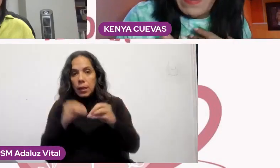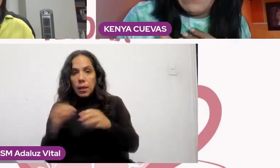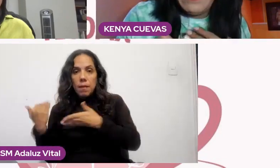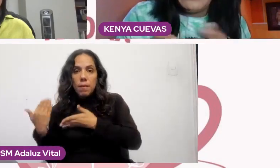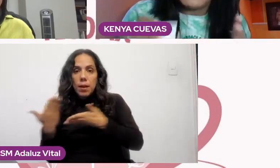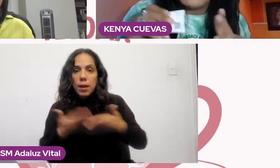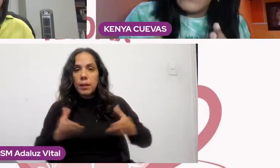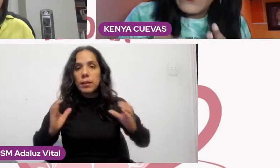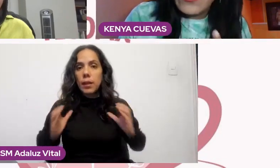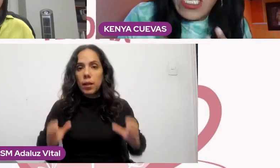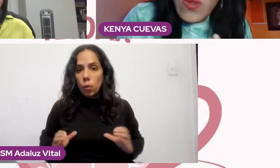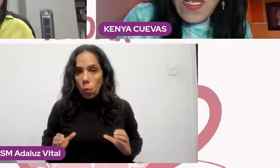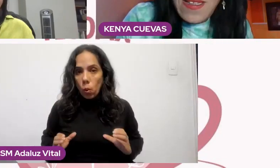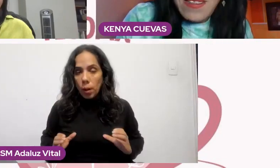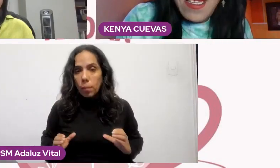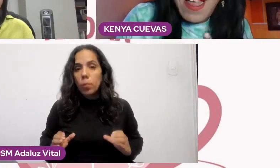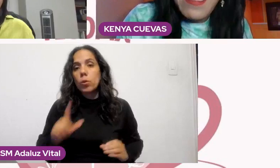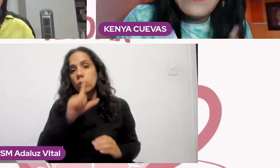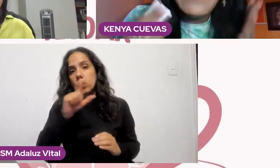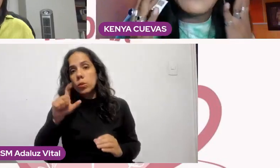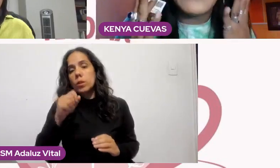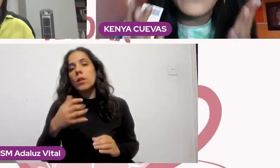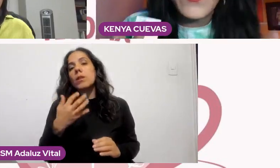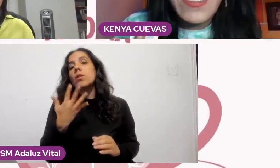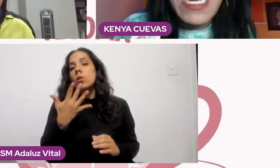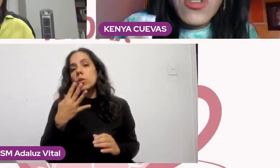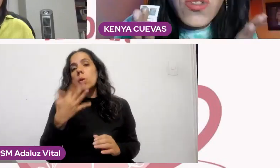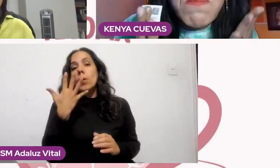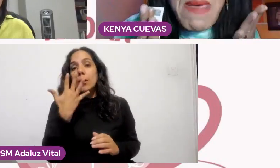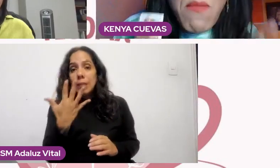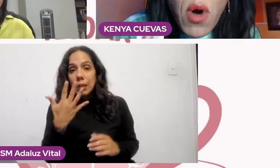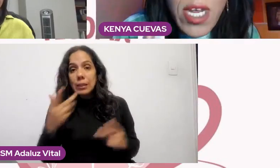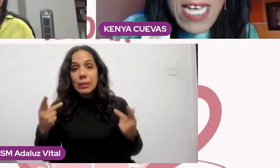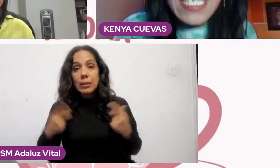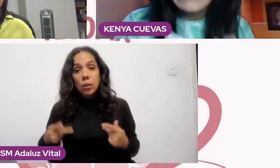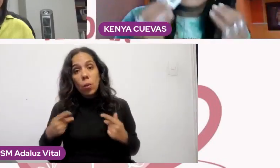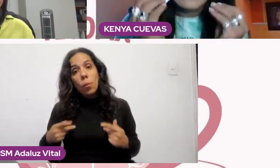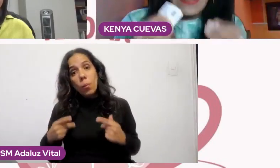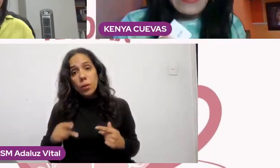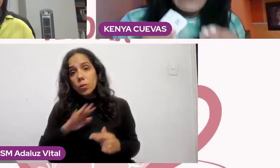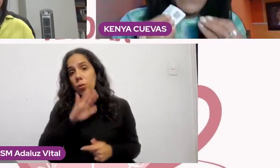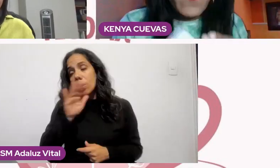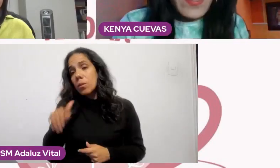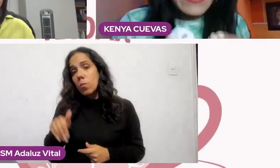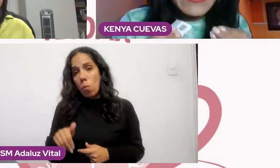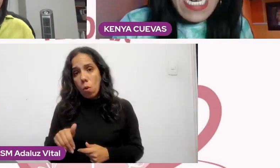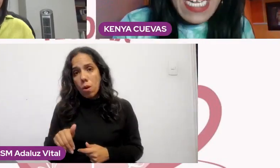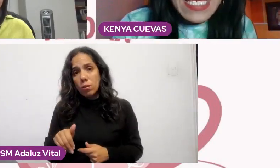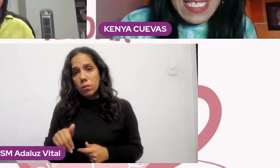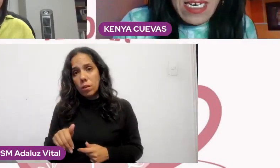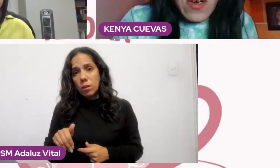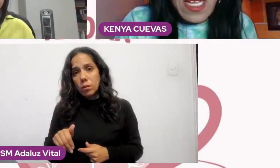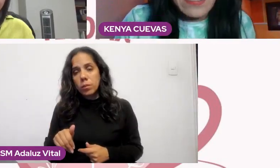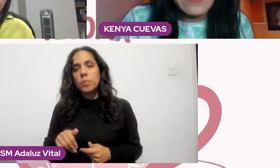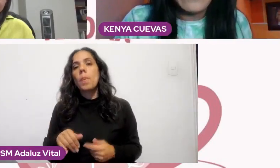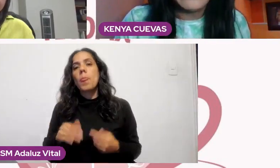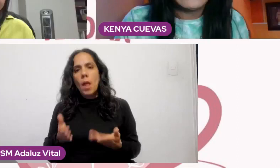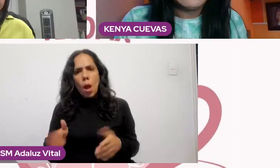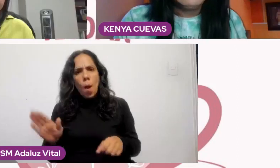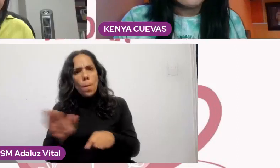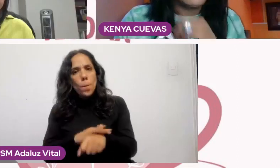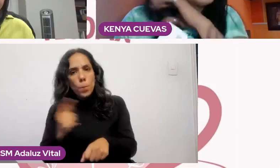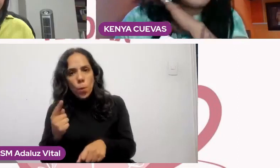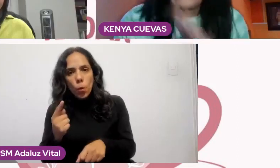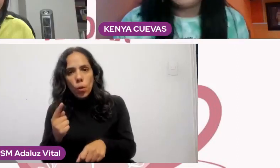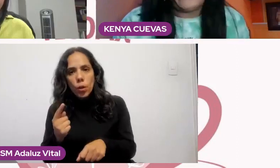sus vidas, reconocer sus identidades y recordar sus memorias tal y como ellas querían ser recordadas, ¿no?